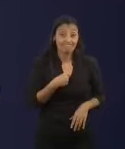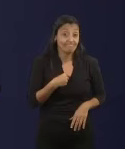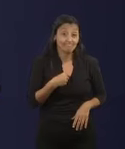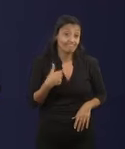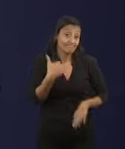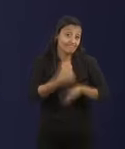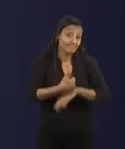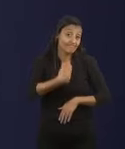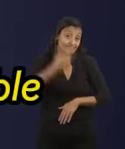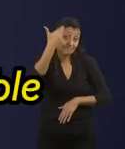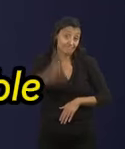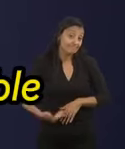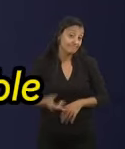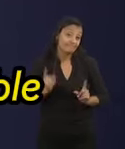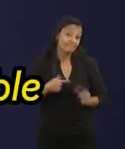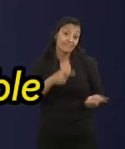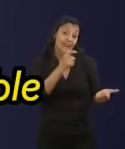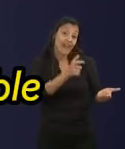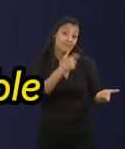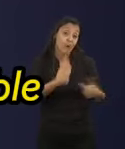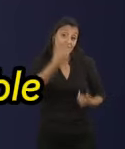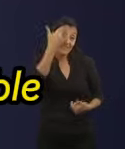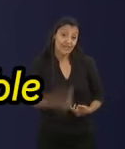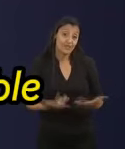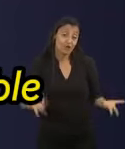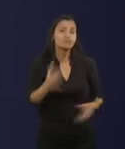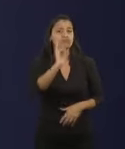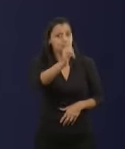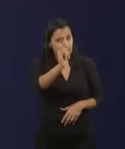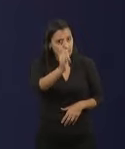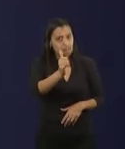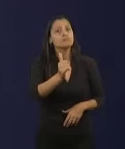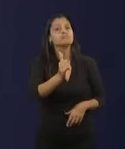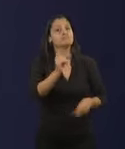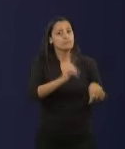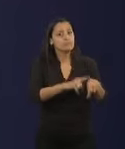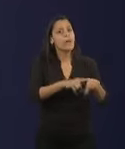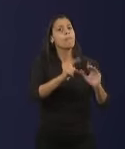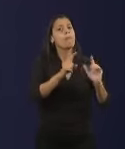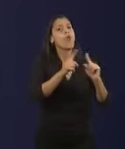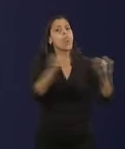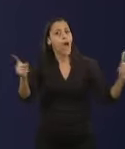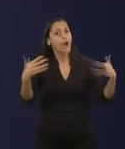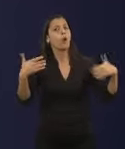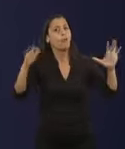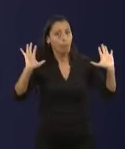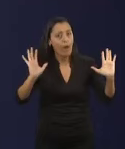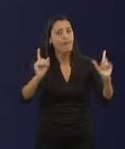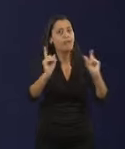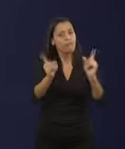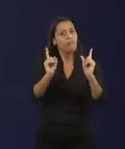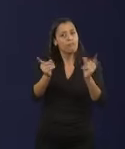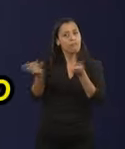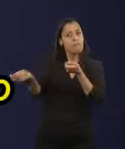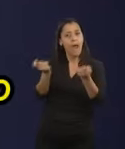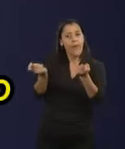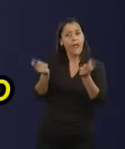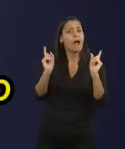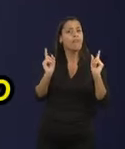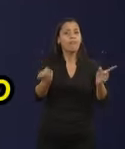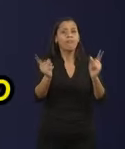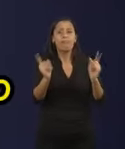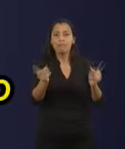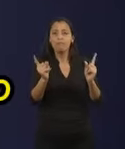seguir contestando yo eh Sí por supuesto que es sostenible por supuesto que eh De